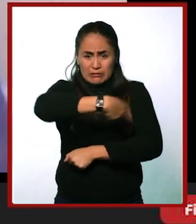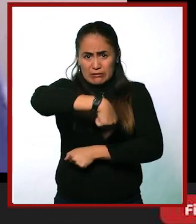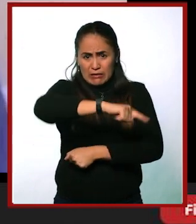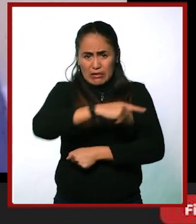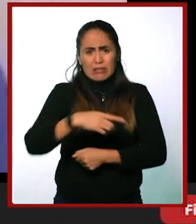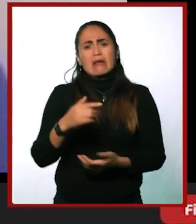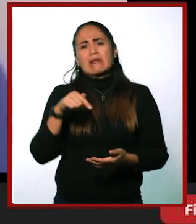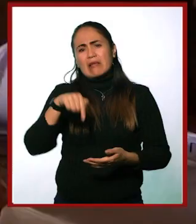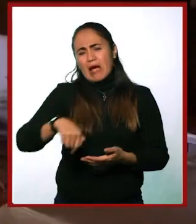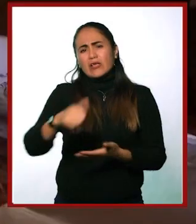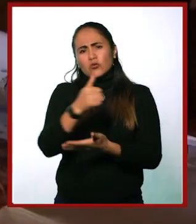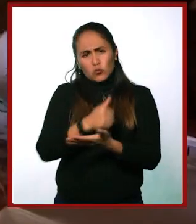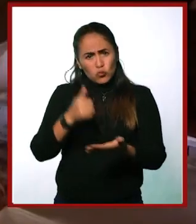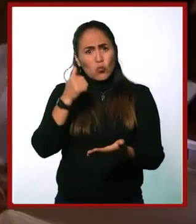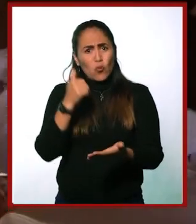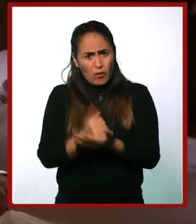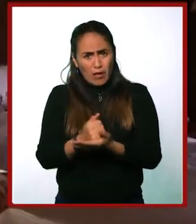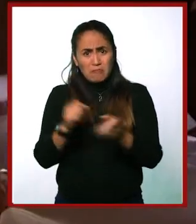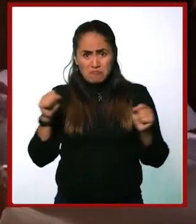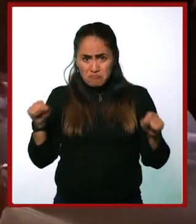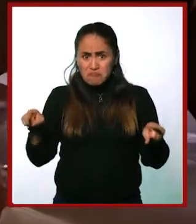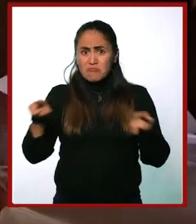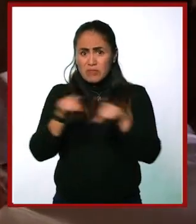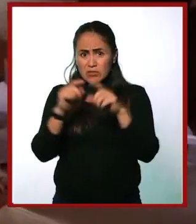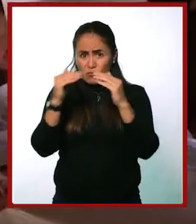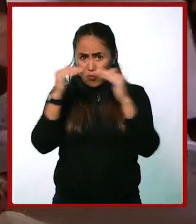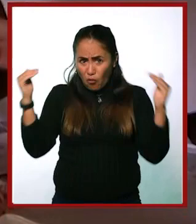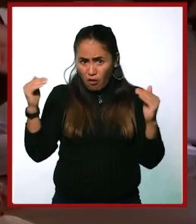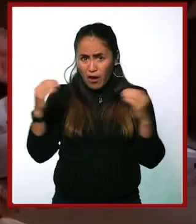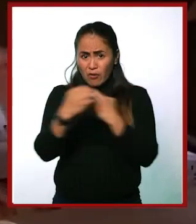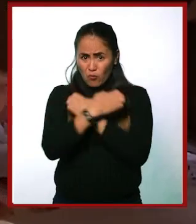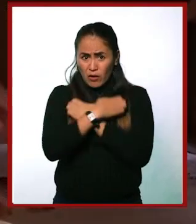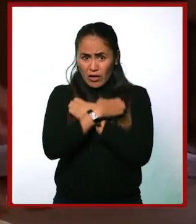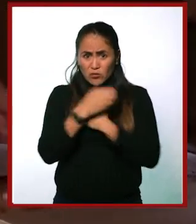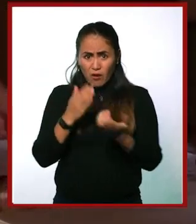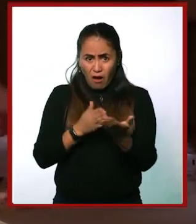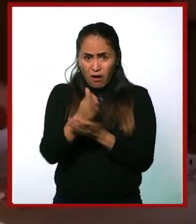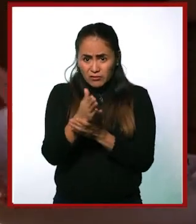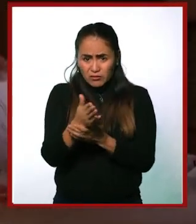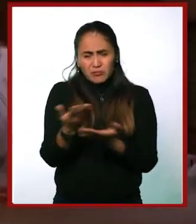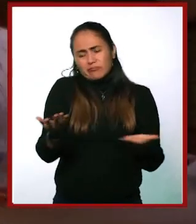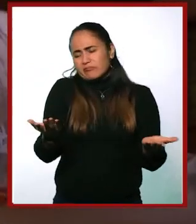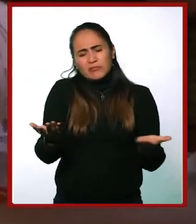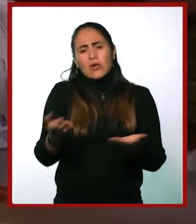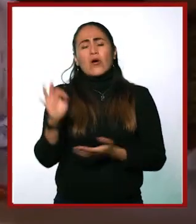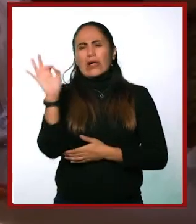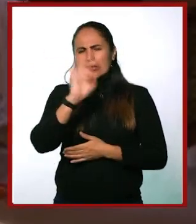ámbito urbano, tienen las mismas condiciones de esto que se llama educabilidad. Es